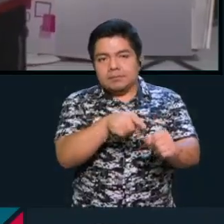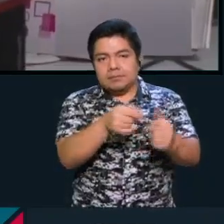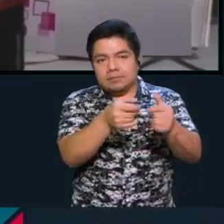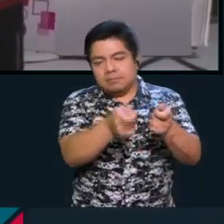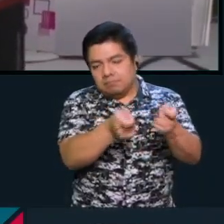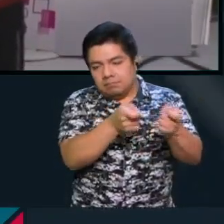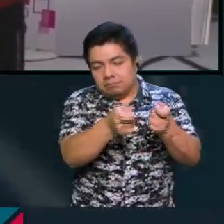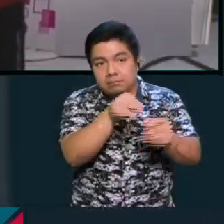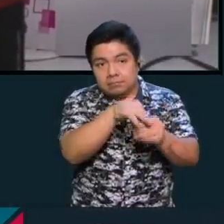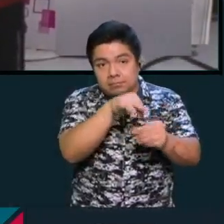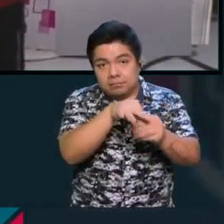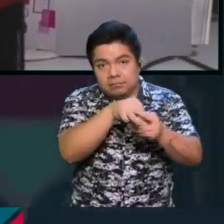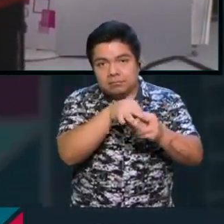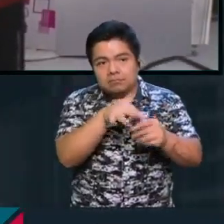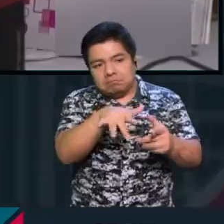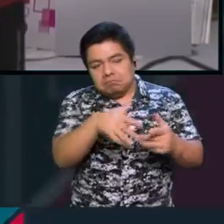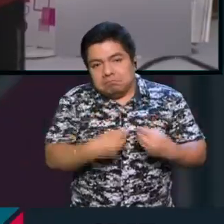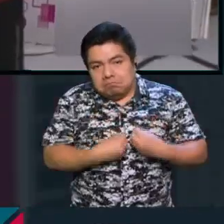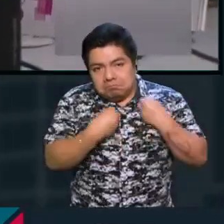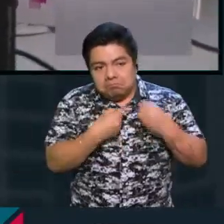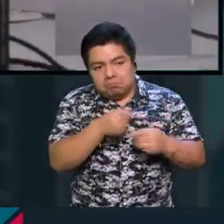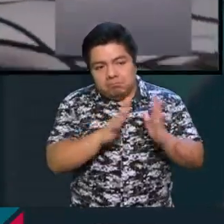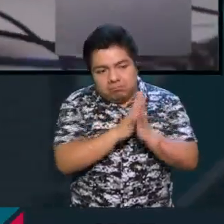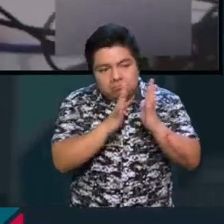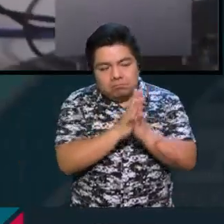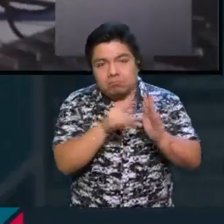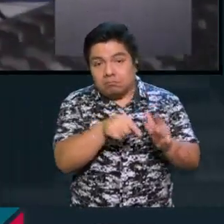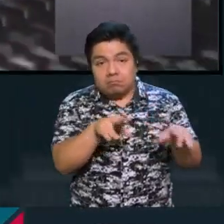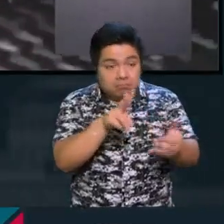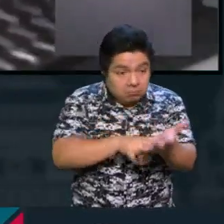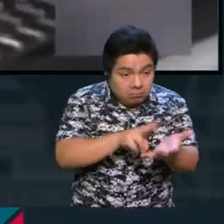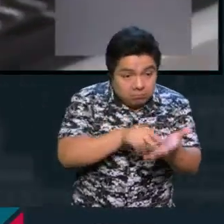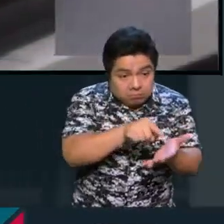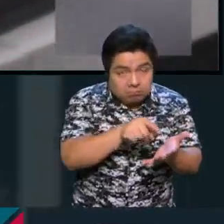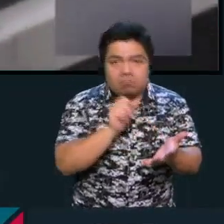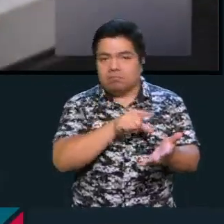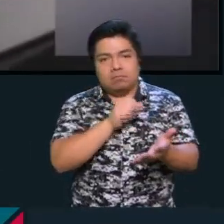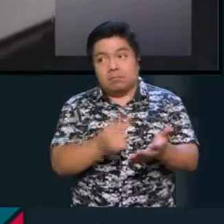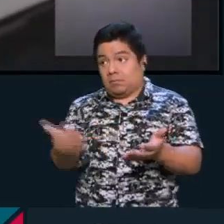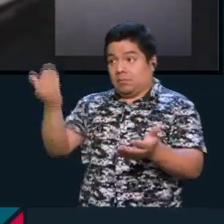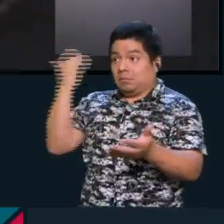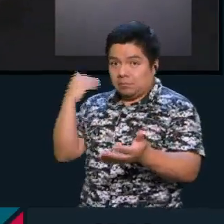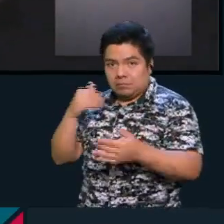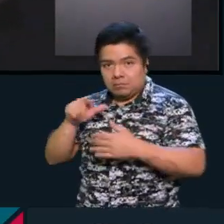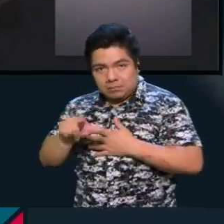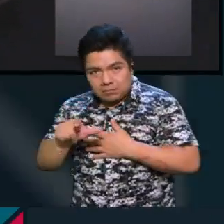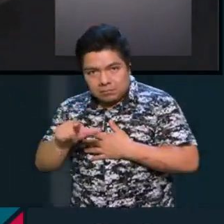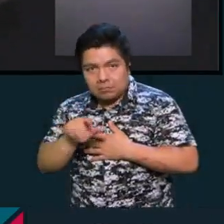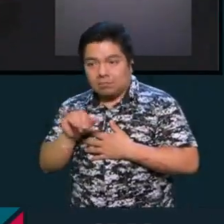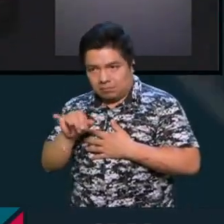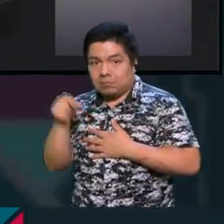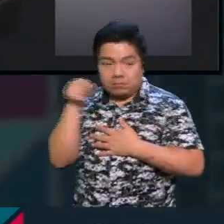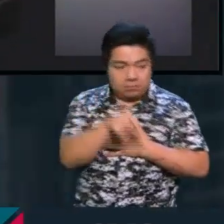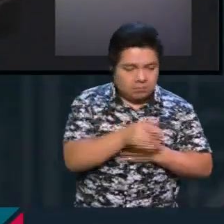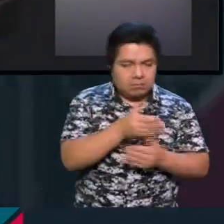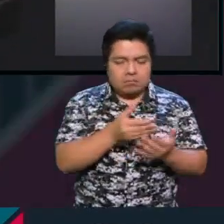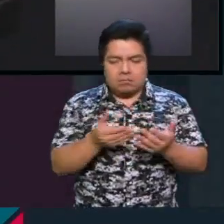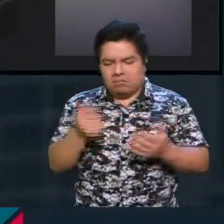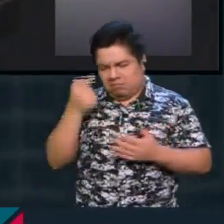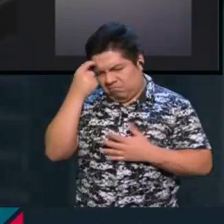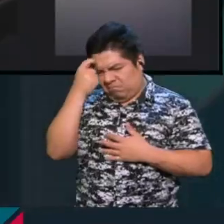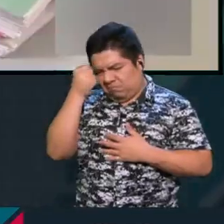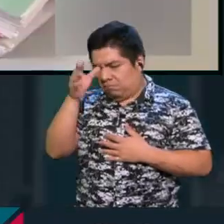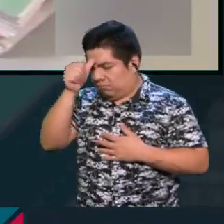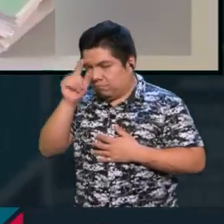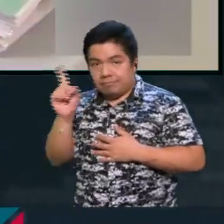como elector, que están vivos y que pueden participar, no tienen ese mismo peso que tuvieron los mexicanos de 1917. Yo no coincido.